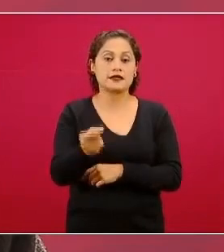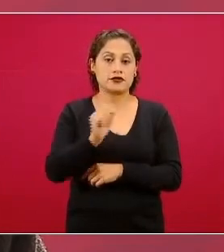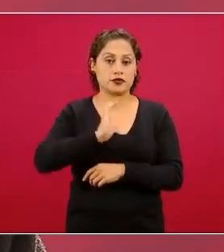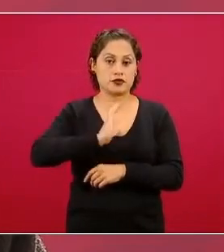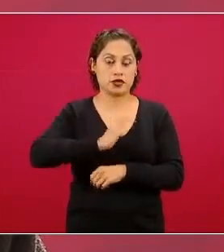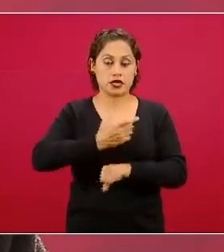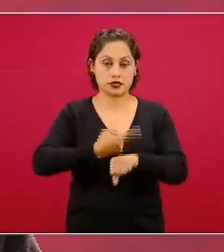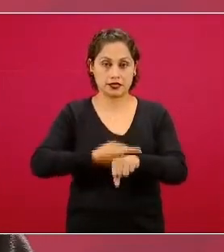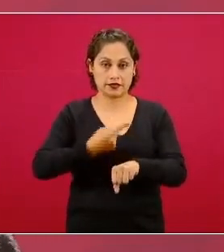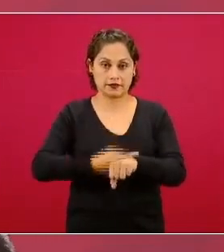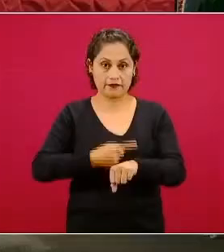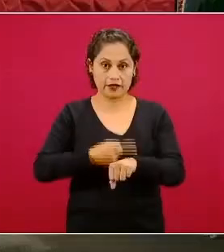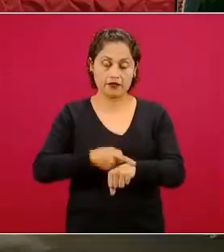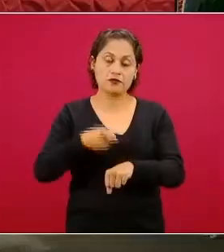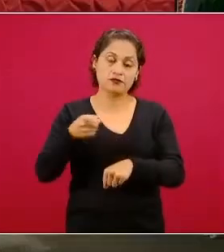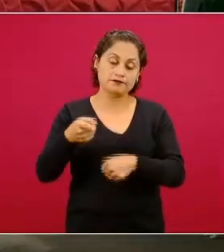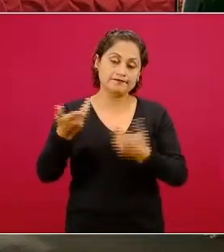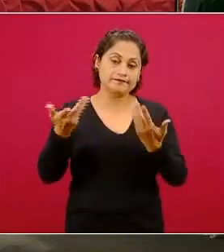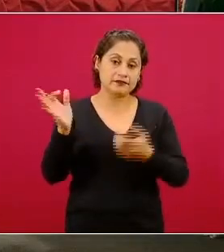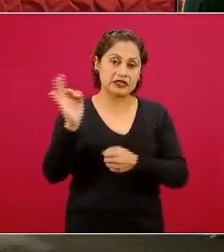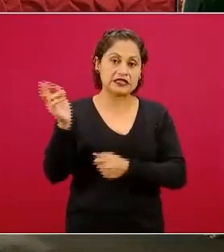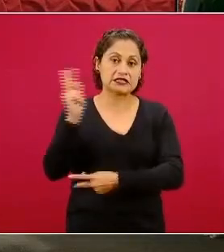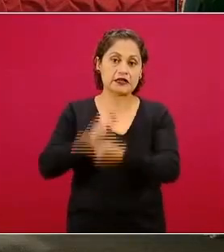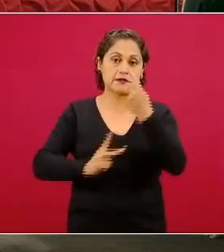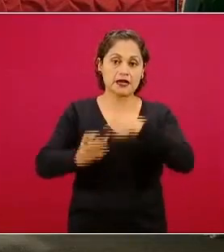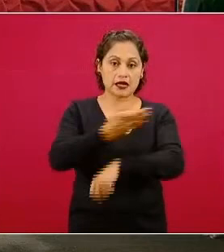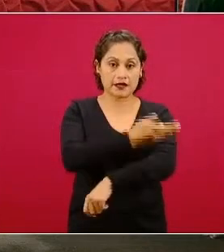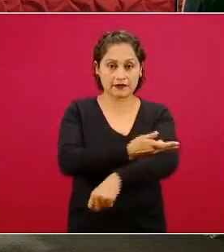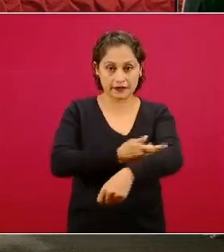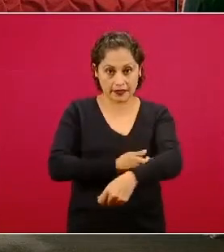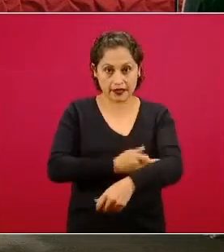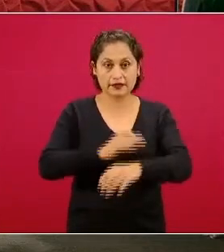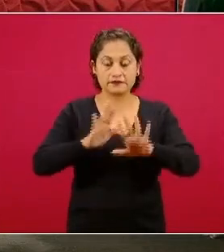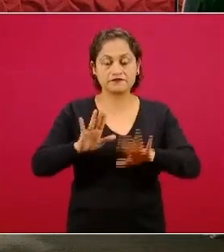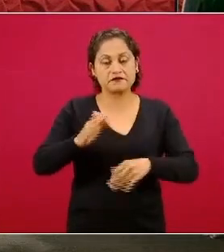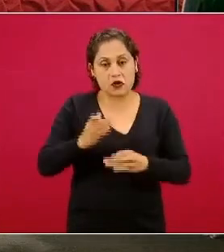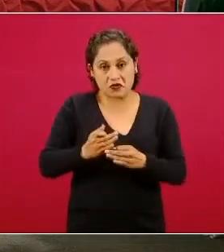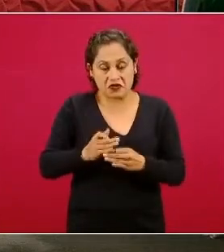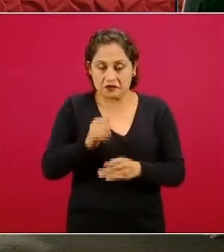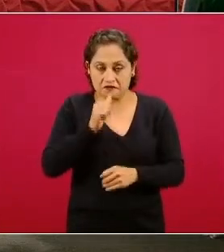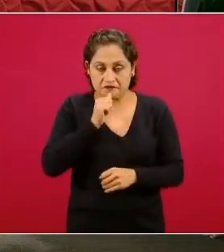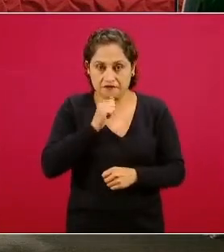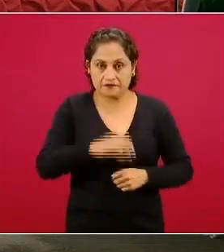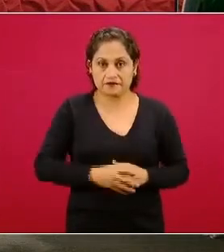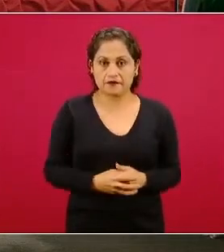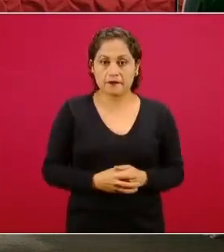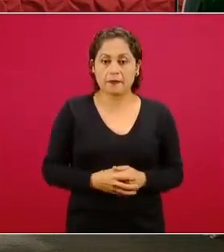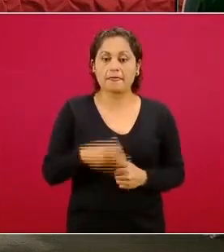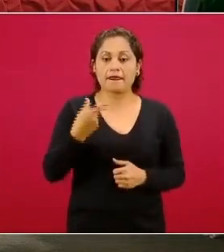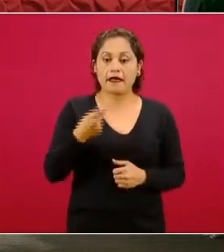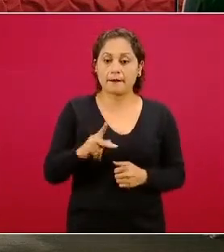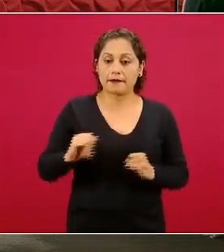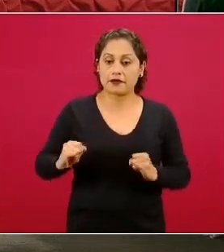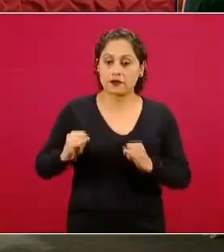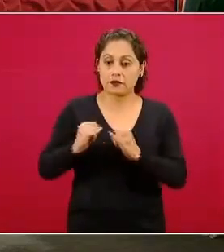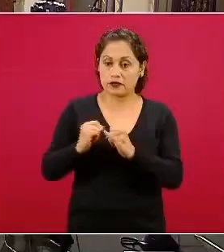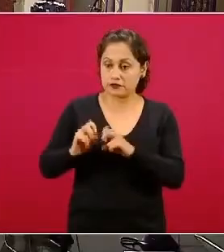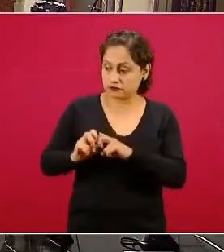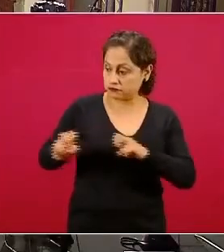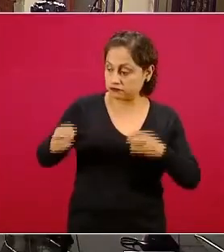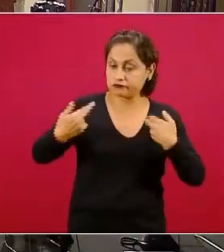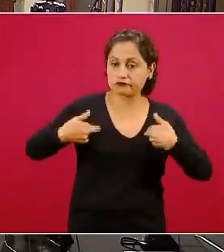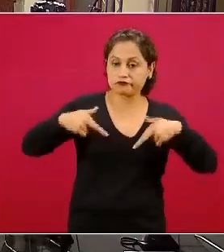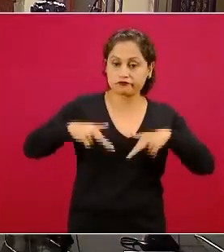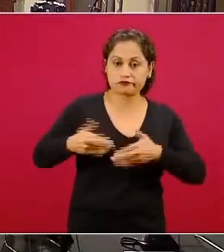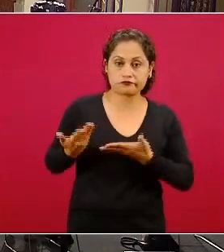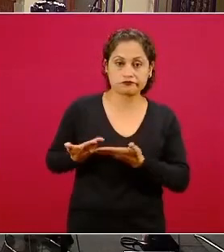y posiblemente se retrasará. Es posible que nos alcance un poco más tarde, pero de momento no. Sin embargo, las instituciones están perfectamente bien